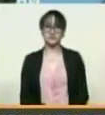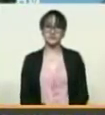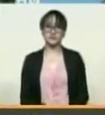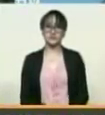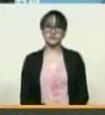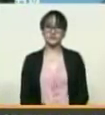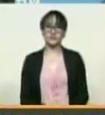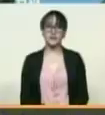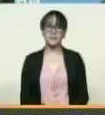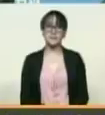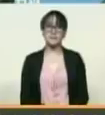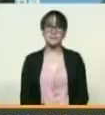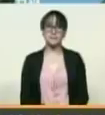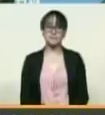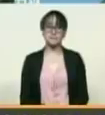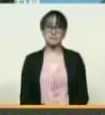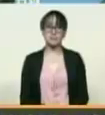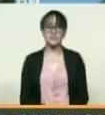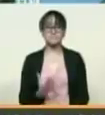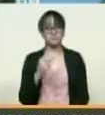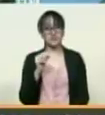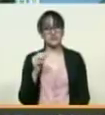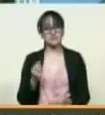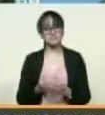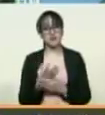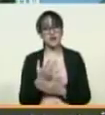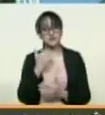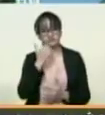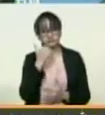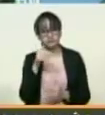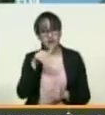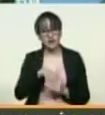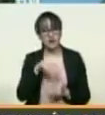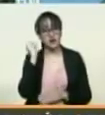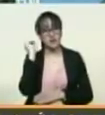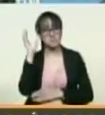Ahí vamos a las elecciones entonces, 20 de mayo, ya estamos en campaña electoral,